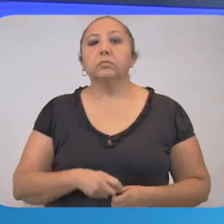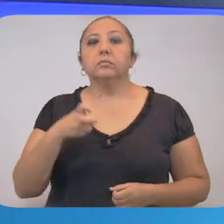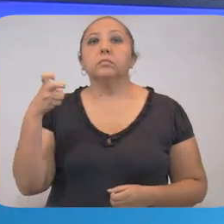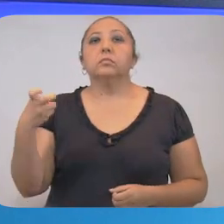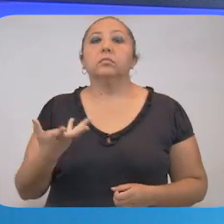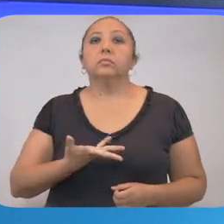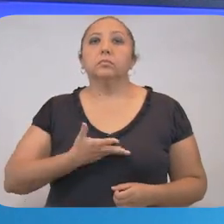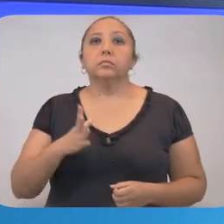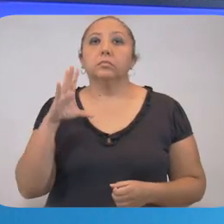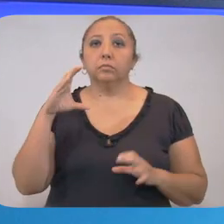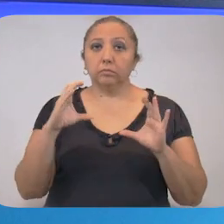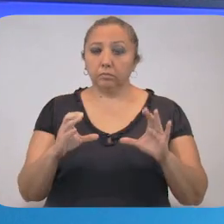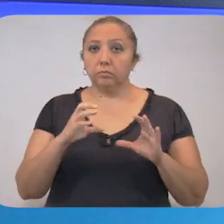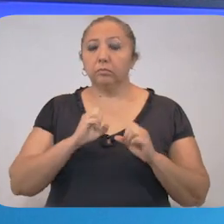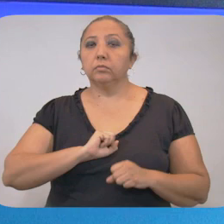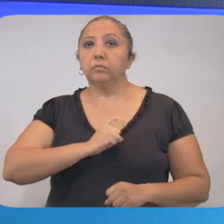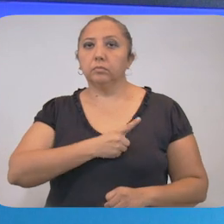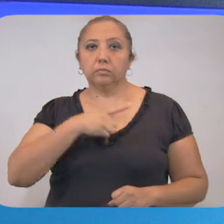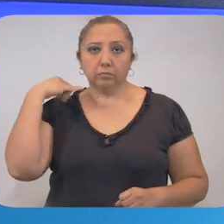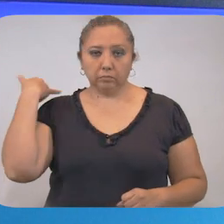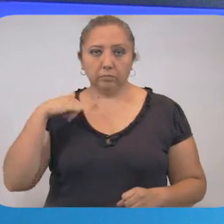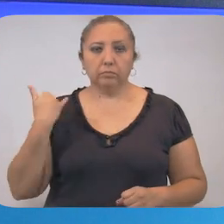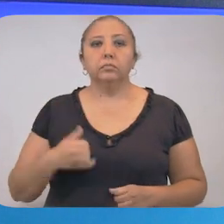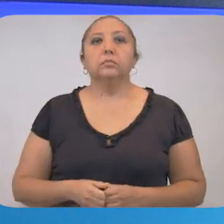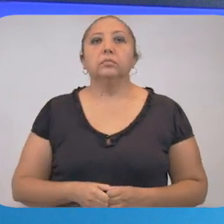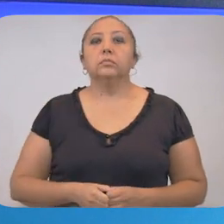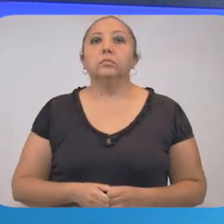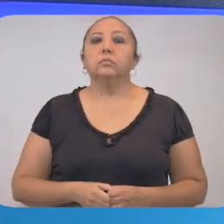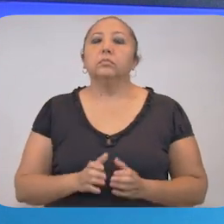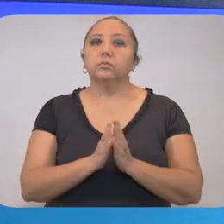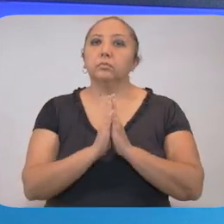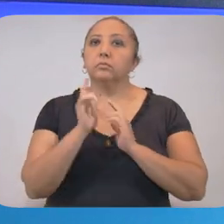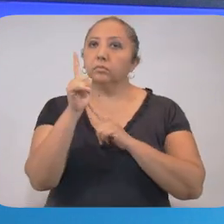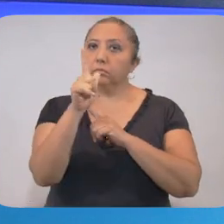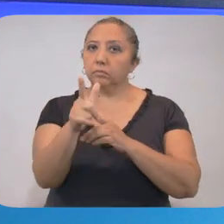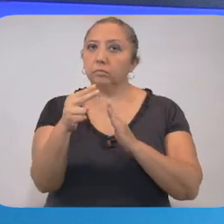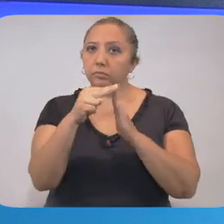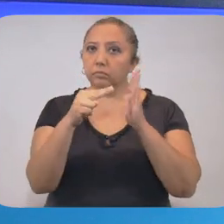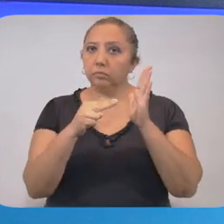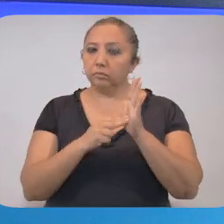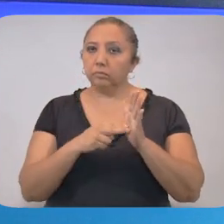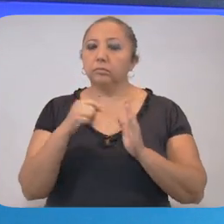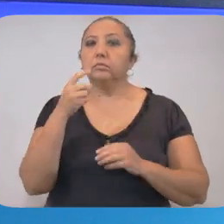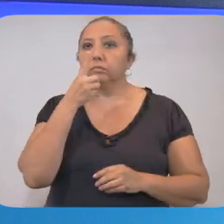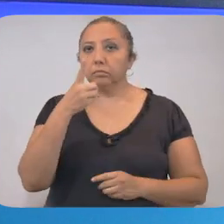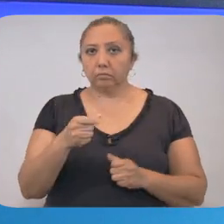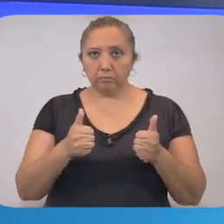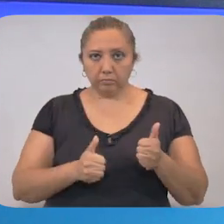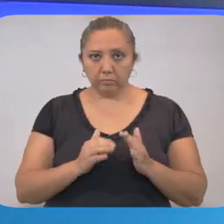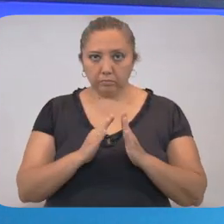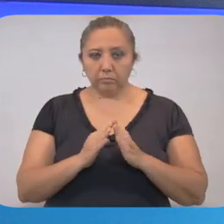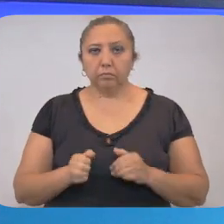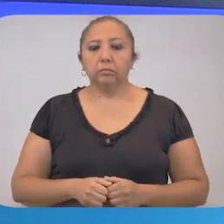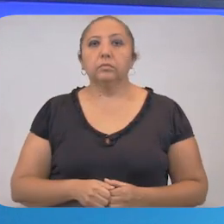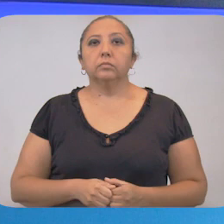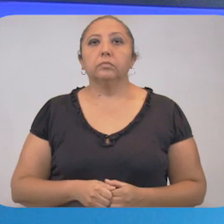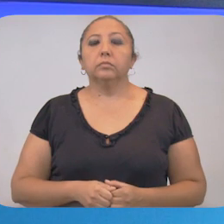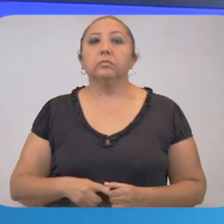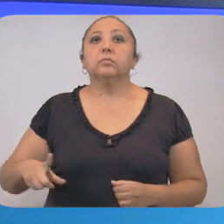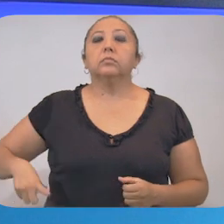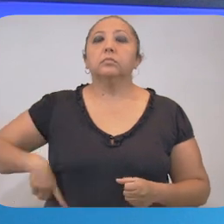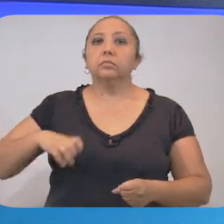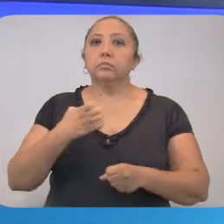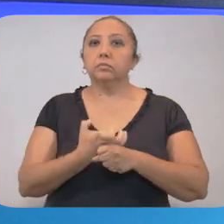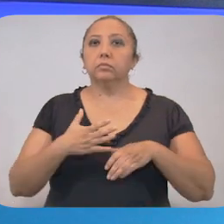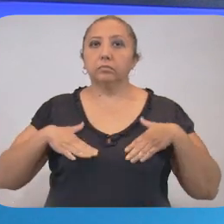Estas medidas tienen como objetivo proteger la salud de los yucatecos. Los invitarlos a seguirlas de manera estricta y a quedarse en sus casas. El Gobierno